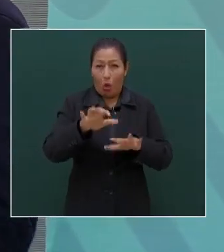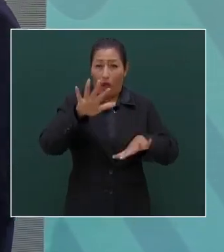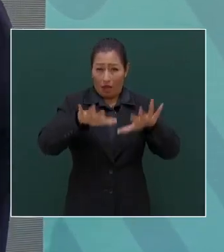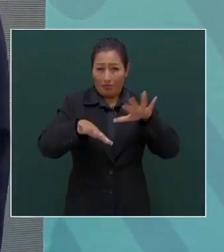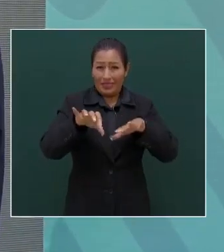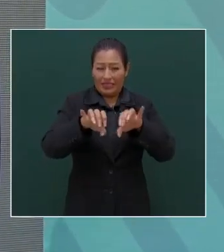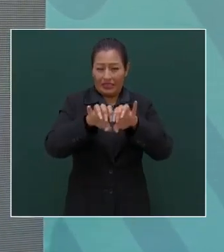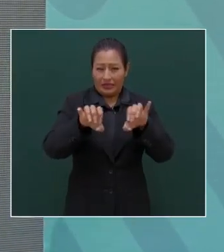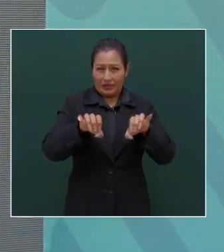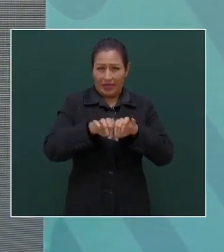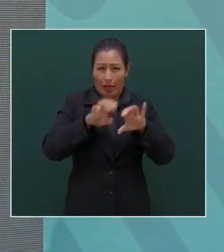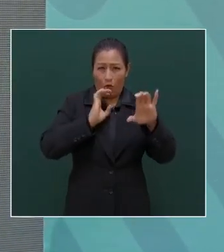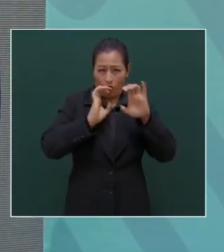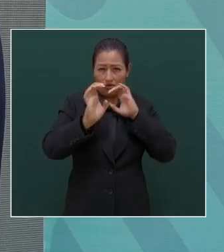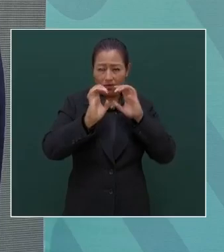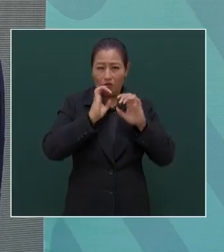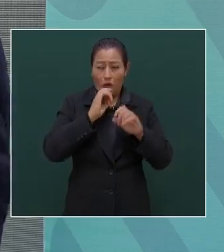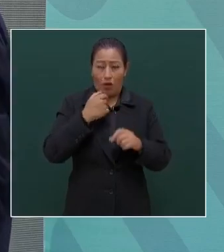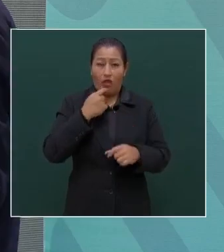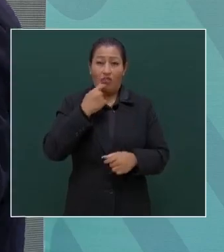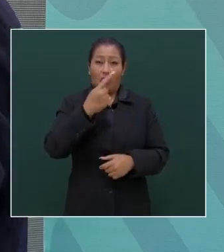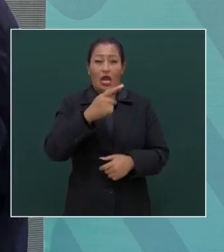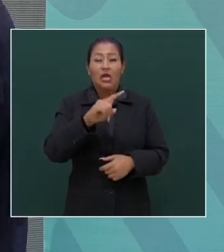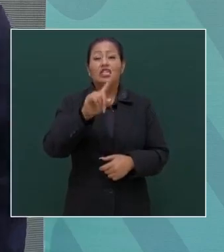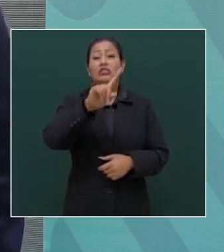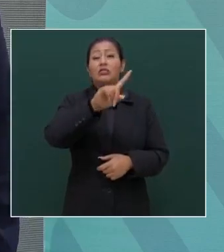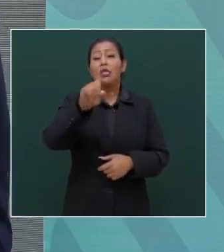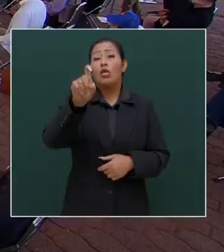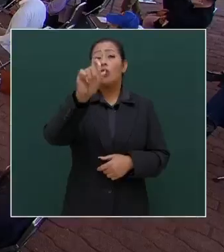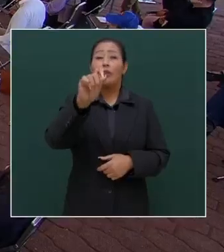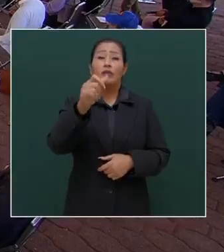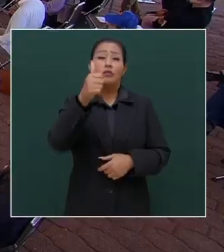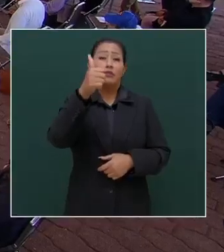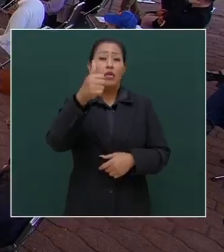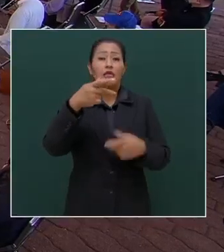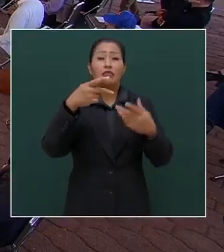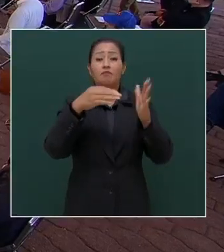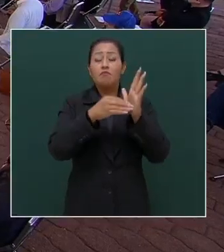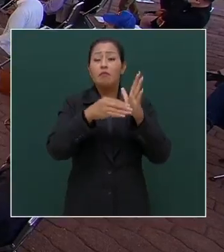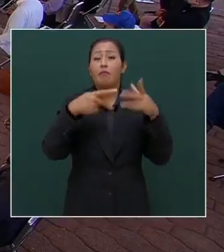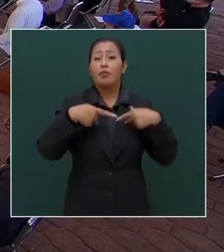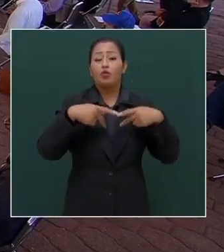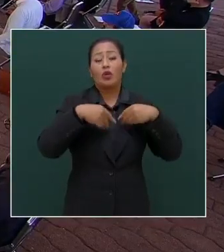para decir que habían 126 mil desaparecidos,